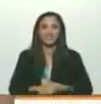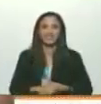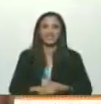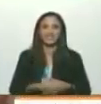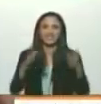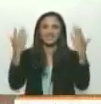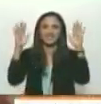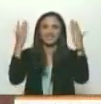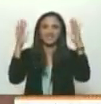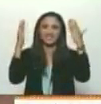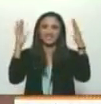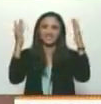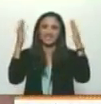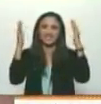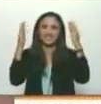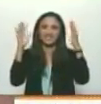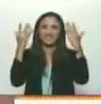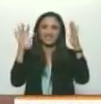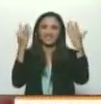vale.